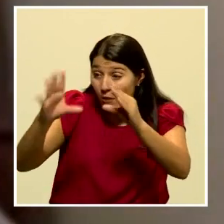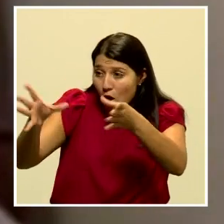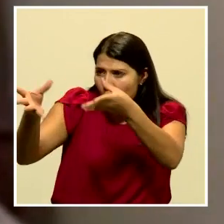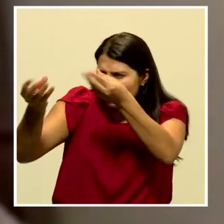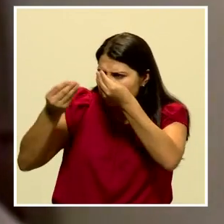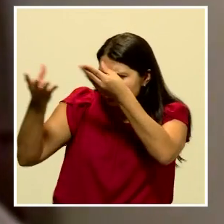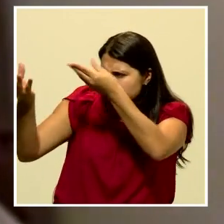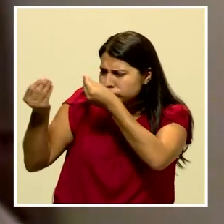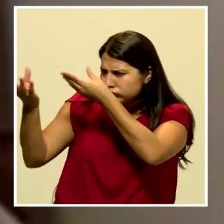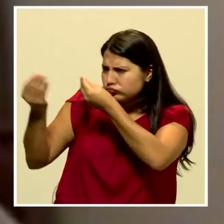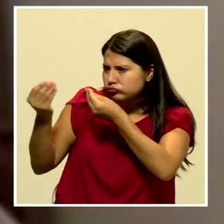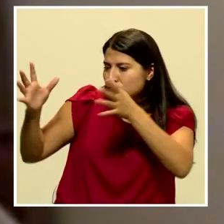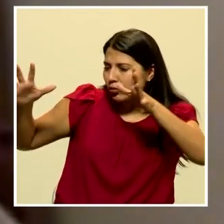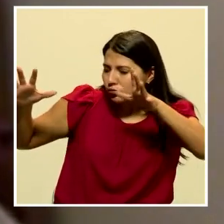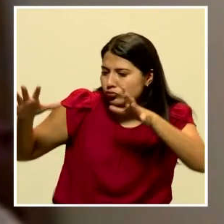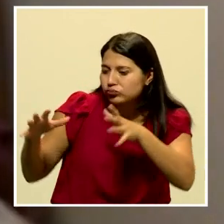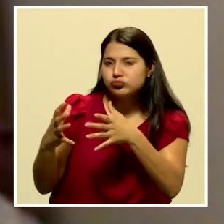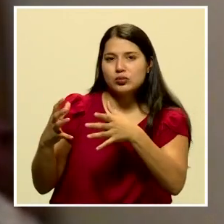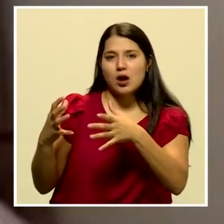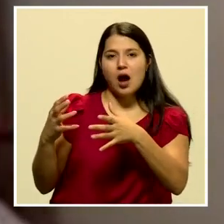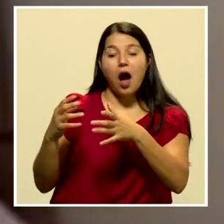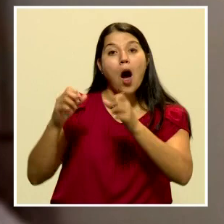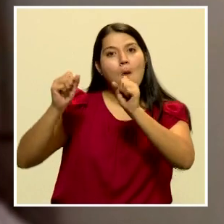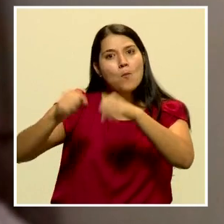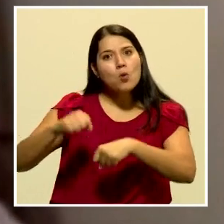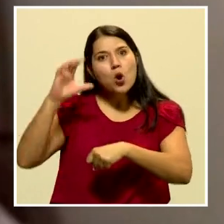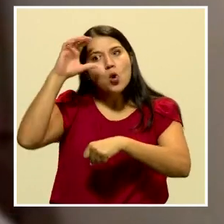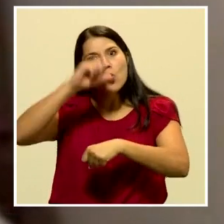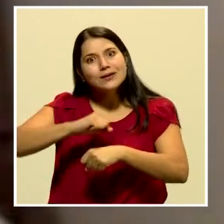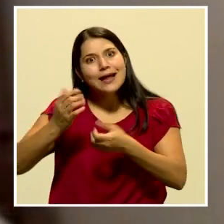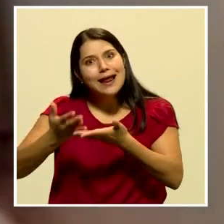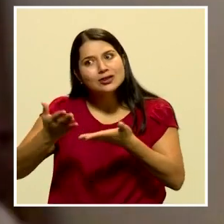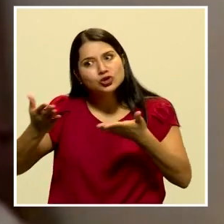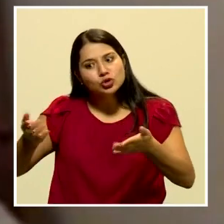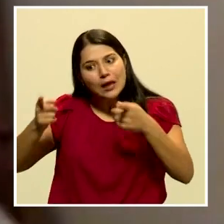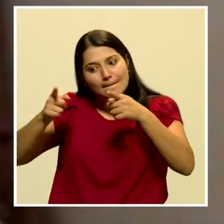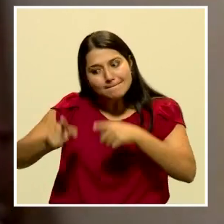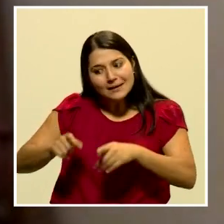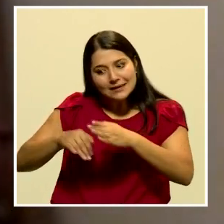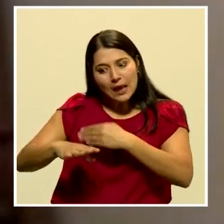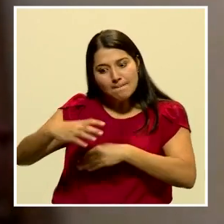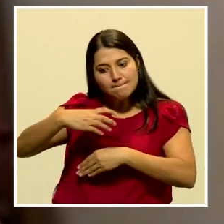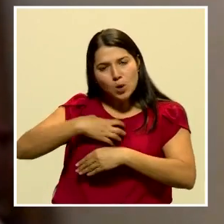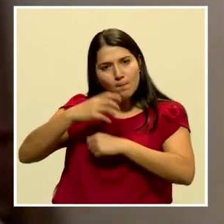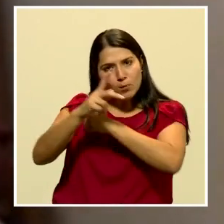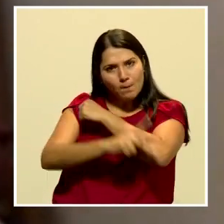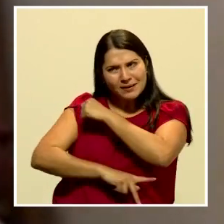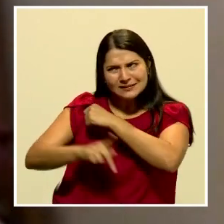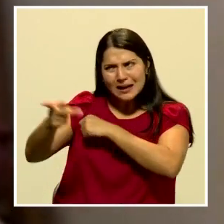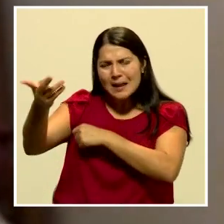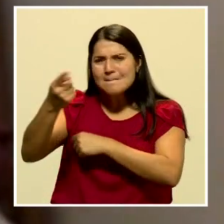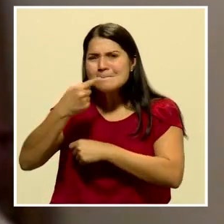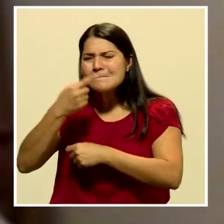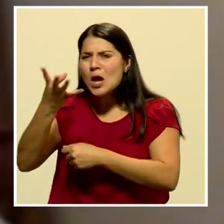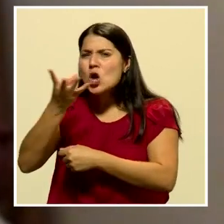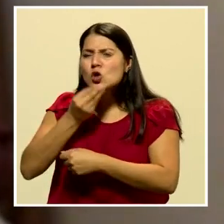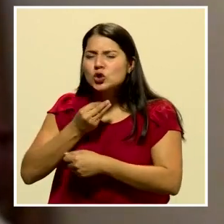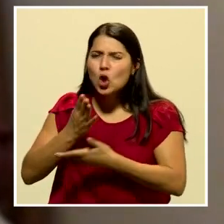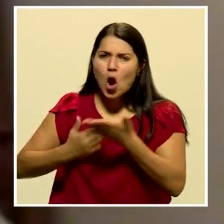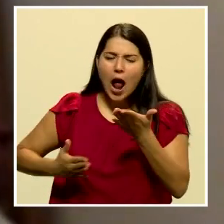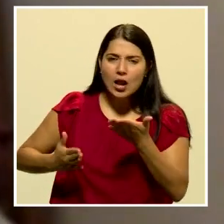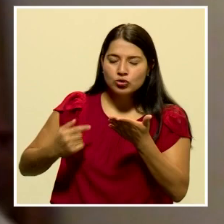cosas que pasaban en el otro país o en el propio, gracias a que otra persona descubrió algo en otro. Por